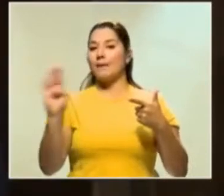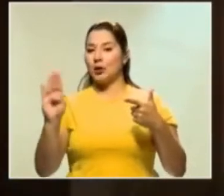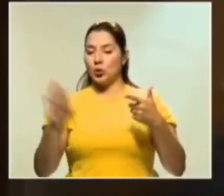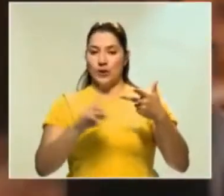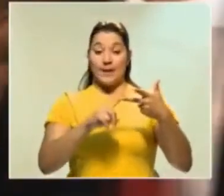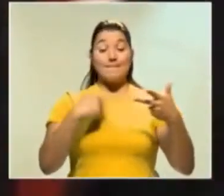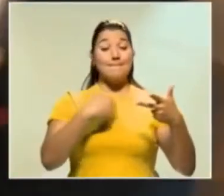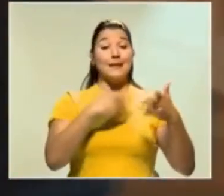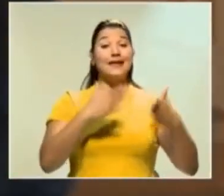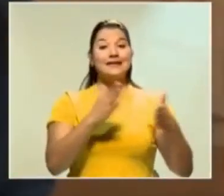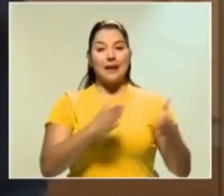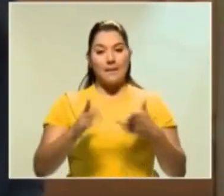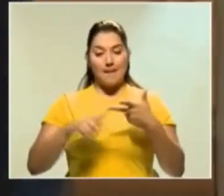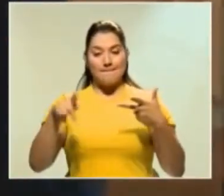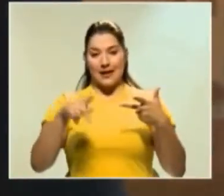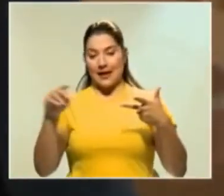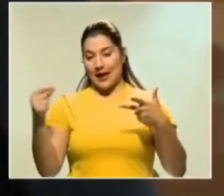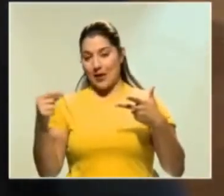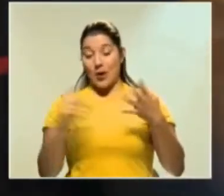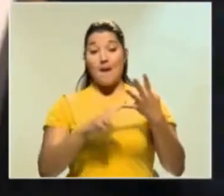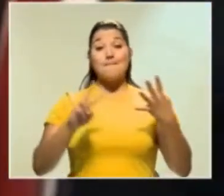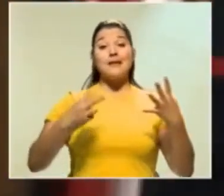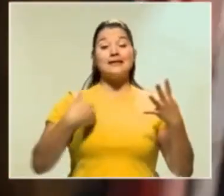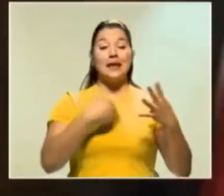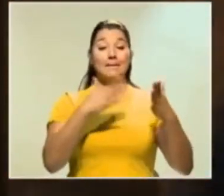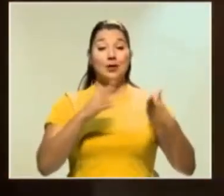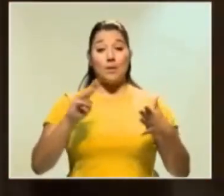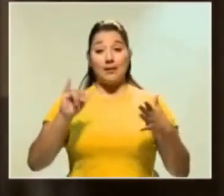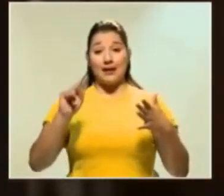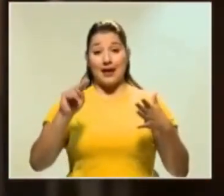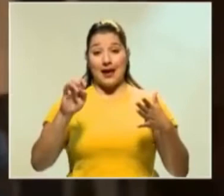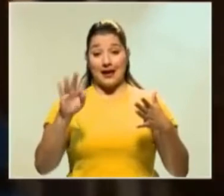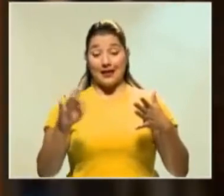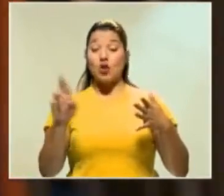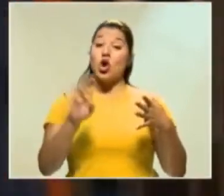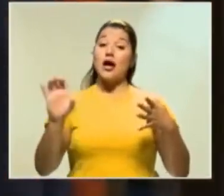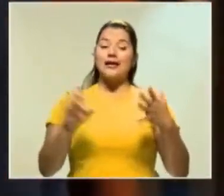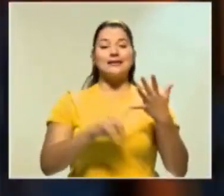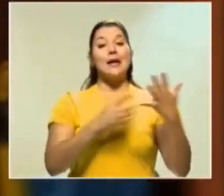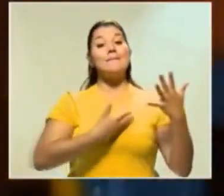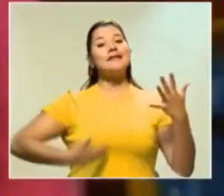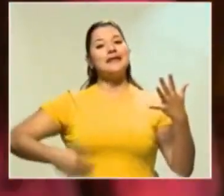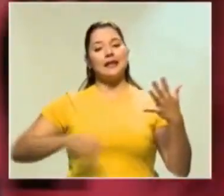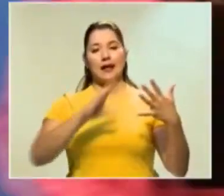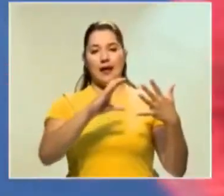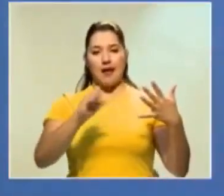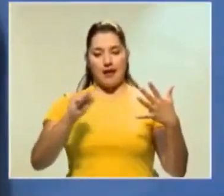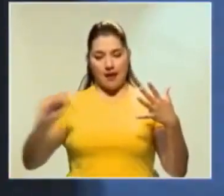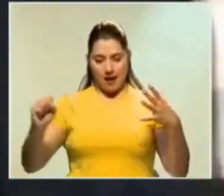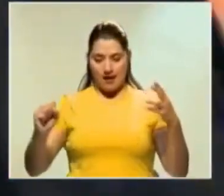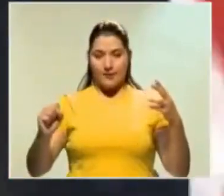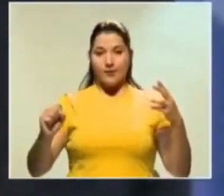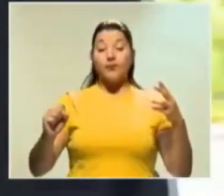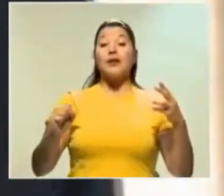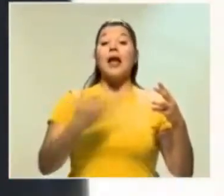la ministra de Planificación Pilar Garrido, el viceministro del MINAE Rolando Castro, el presidente ejecutivo de la Caja Román